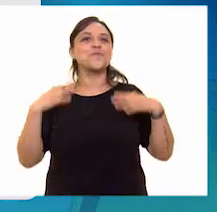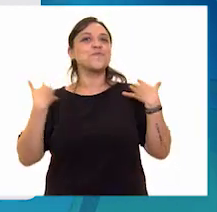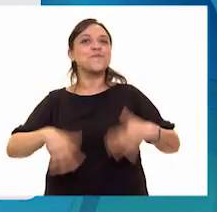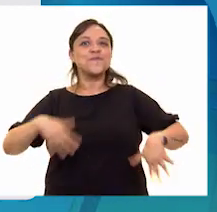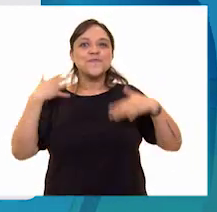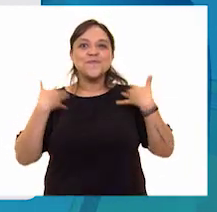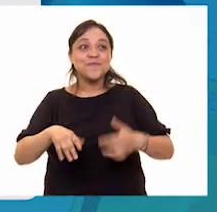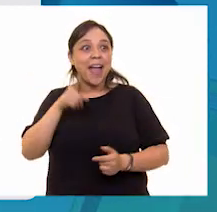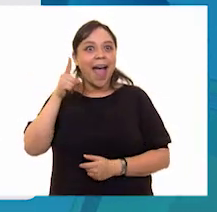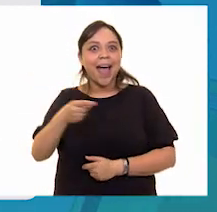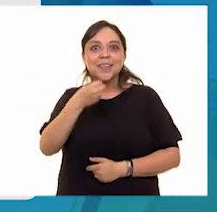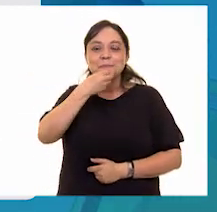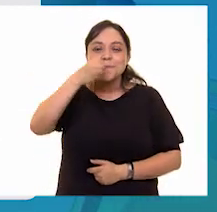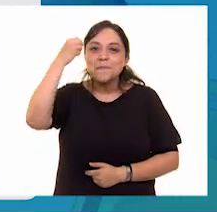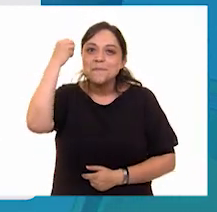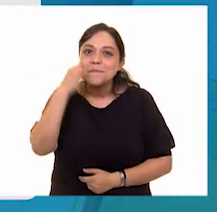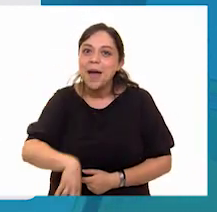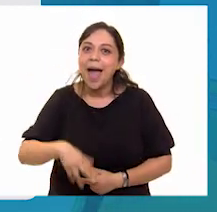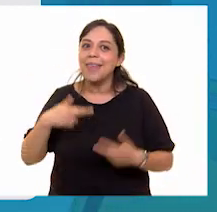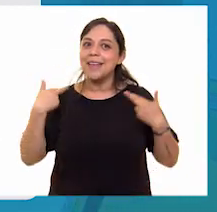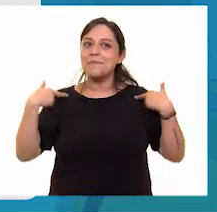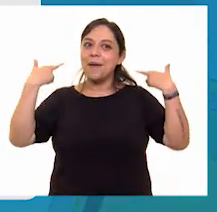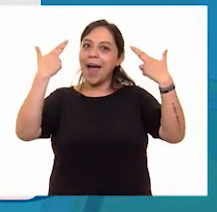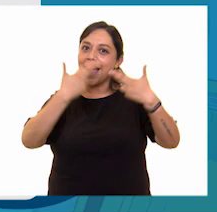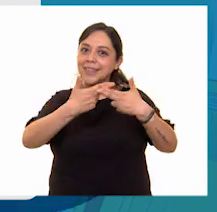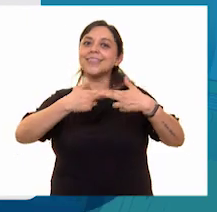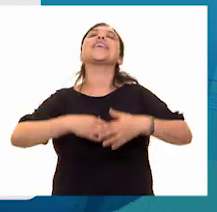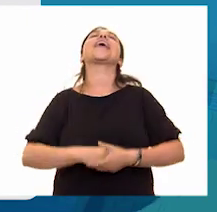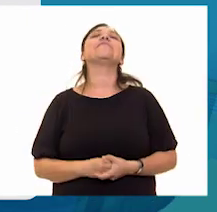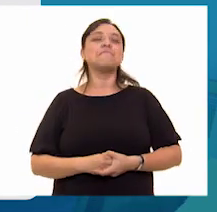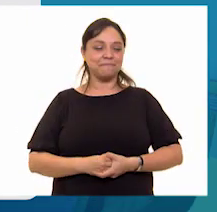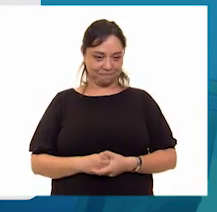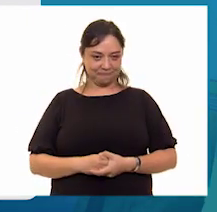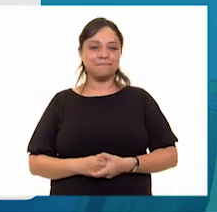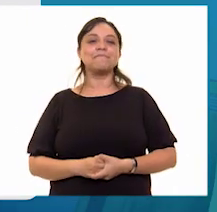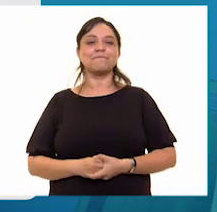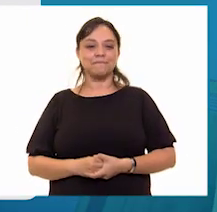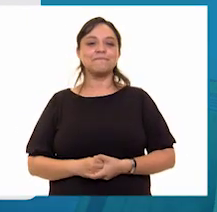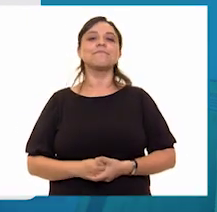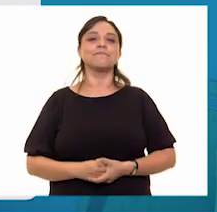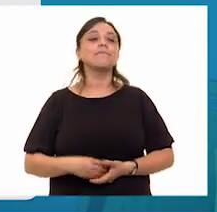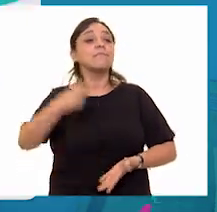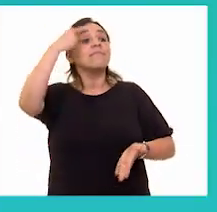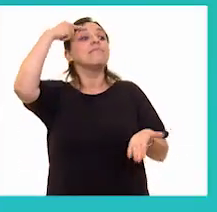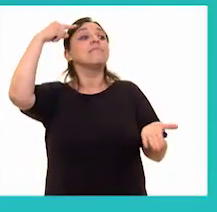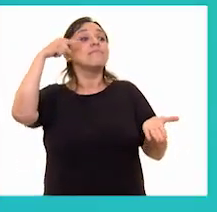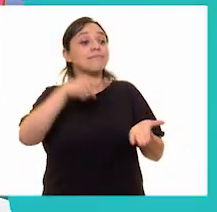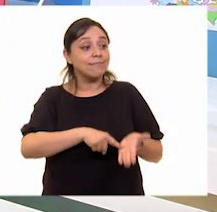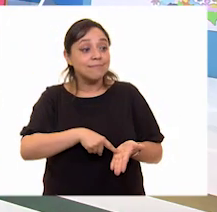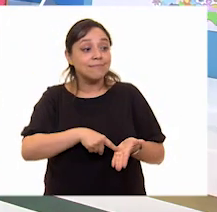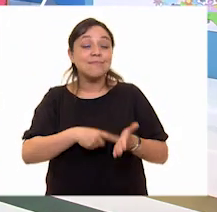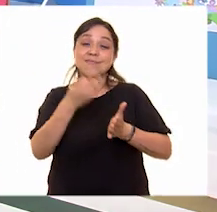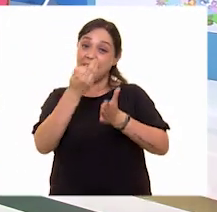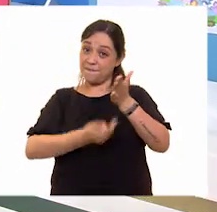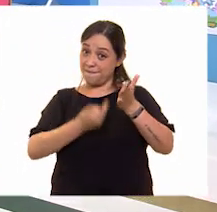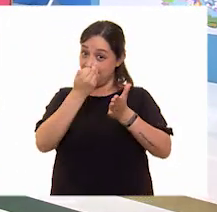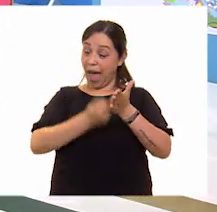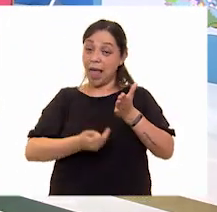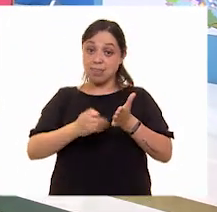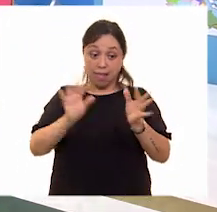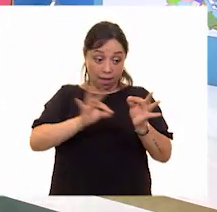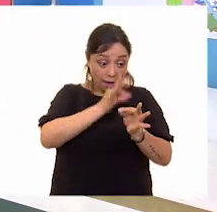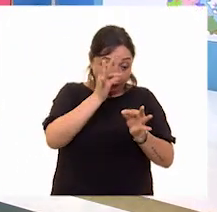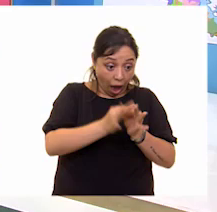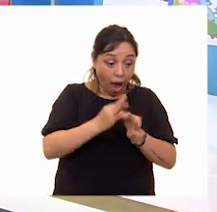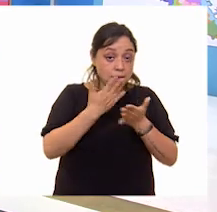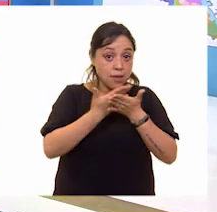¡Wow! ¡Quedó increíble, maestra! Sí, Raulito. ¿Pero qué creen? Todavía falta publicarlo. Y para